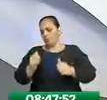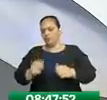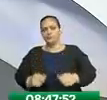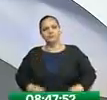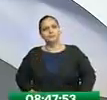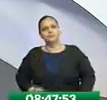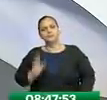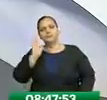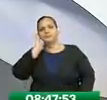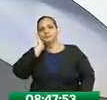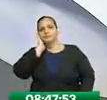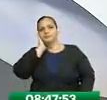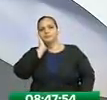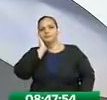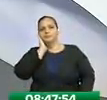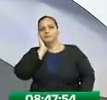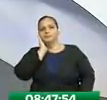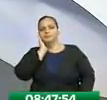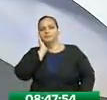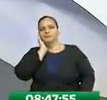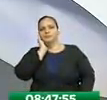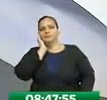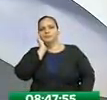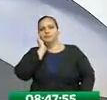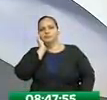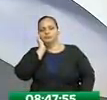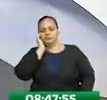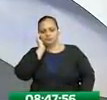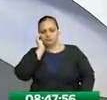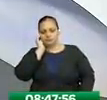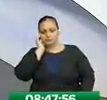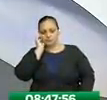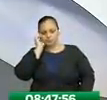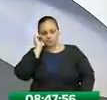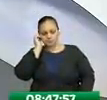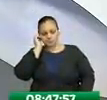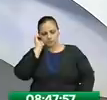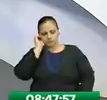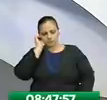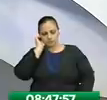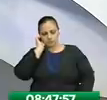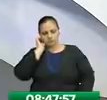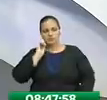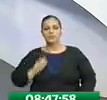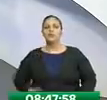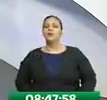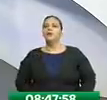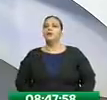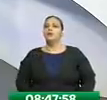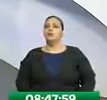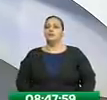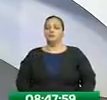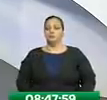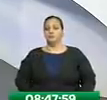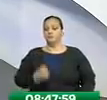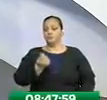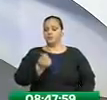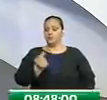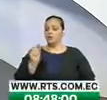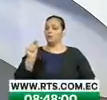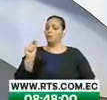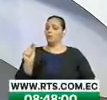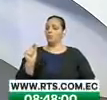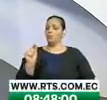mitad de llegar ni a la mitad de su recorrido. Ese es el problema. Como tienes lo justo, ¿verdad? Entonces tú ya estás acostumbrado, o mejor dicho, tú ya sabes cuál